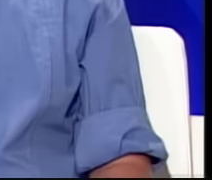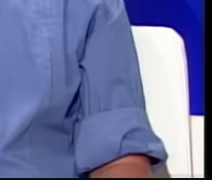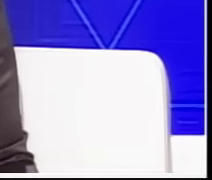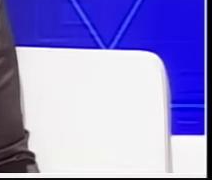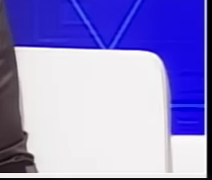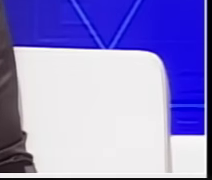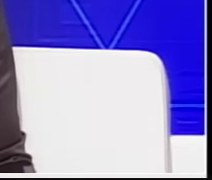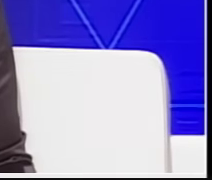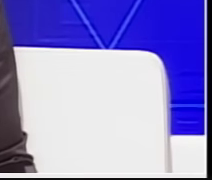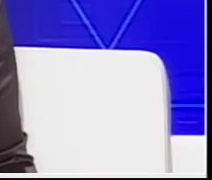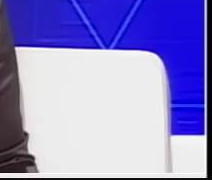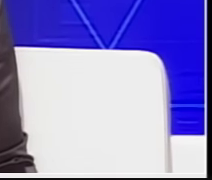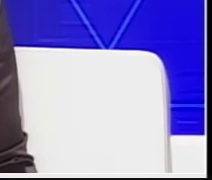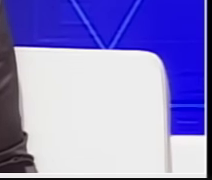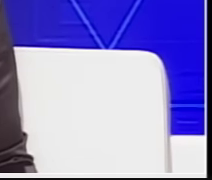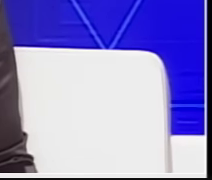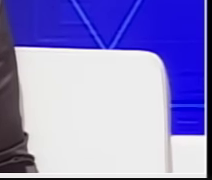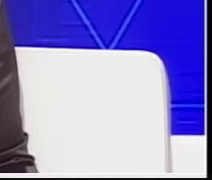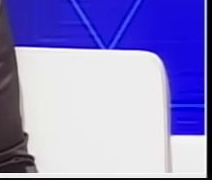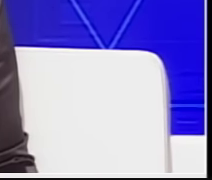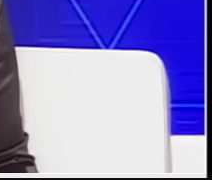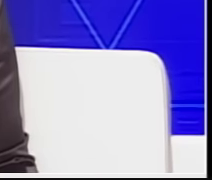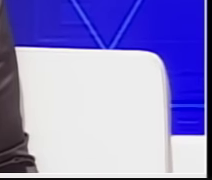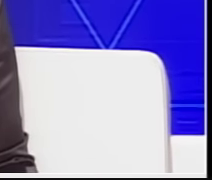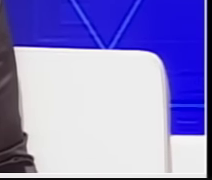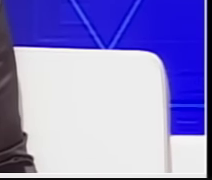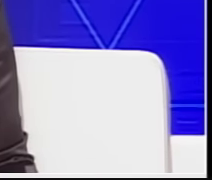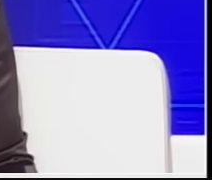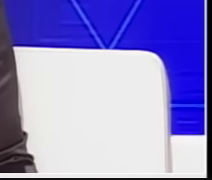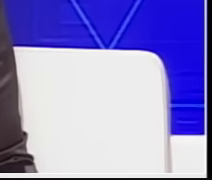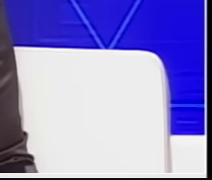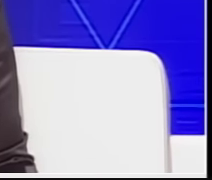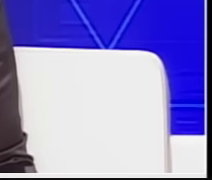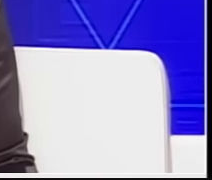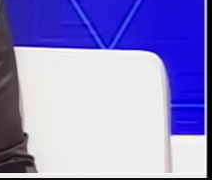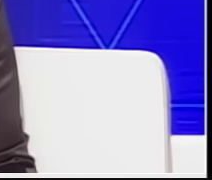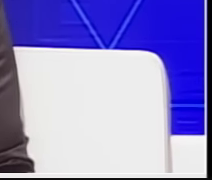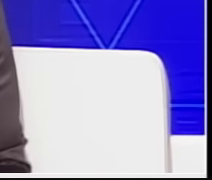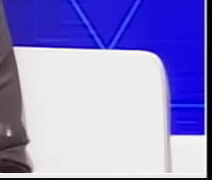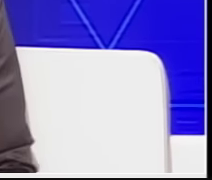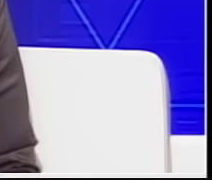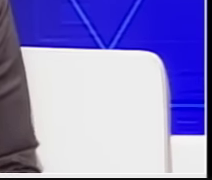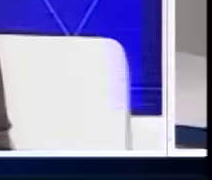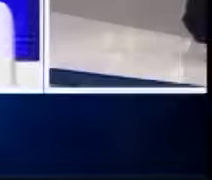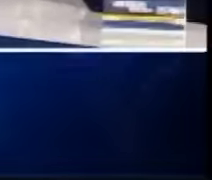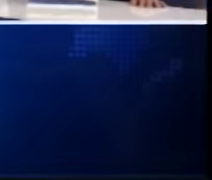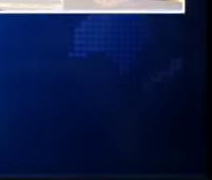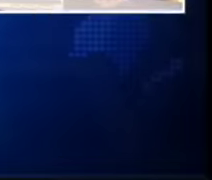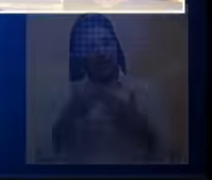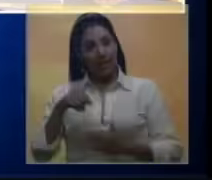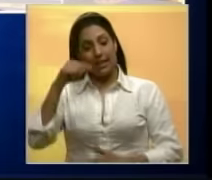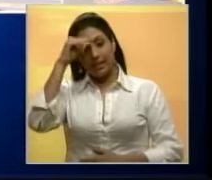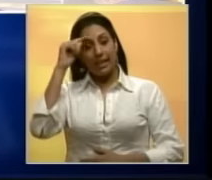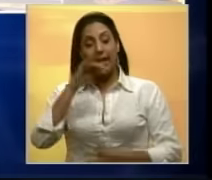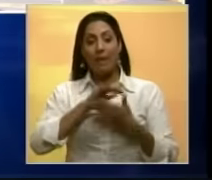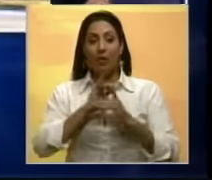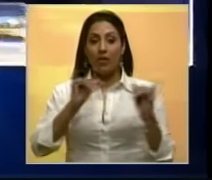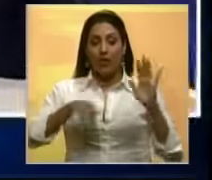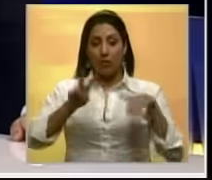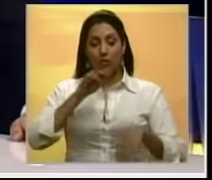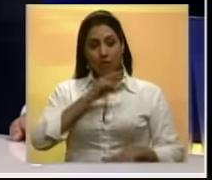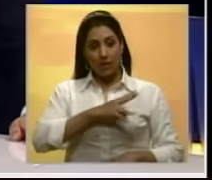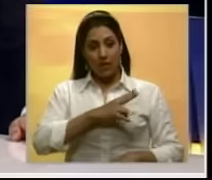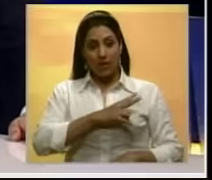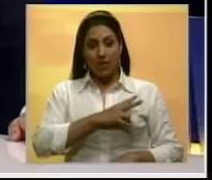allá. Gracias a ustedes también por habernos acompañado. Que tengan todo feliz tarde. Gregorio. Muchísimas gracias, Andrina. Amigas y amigos, hasta aquí la